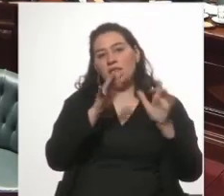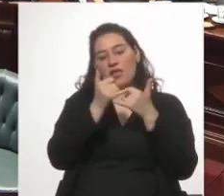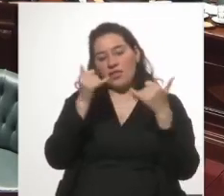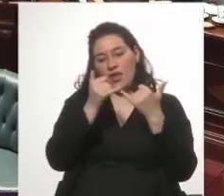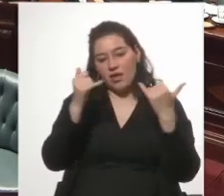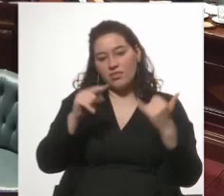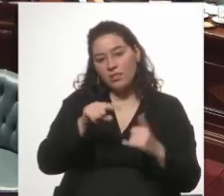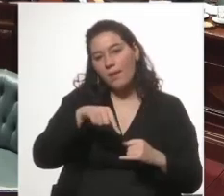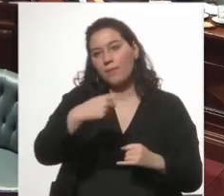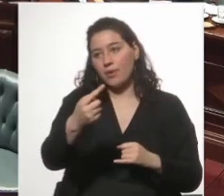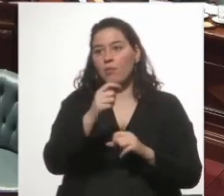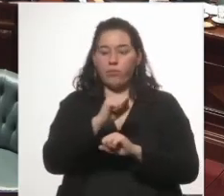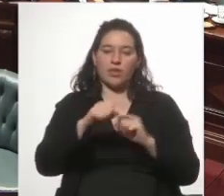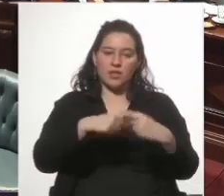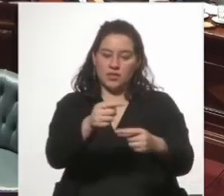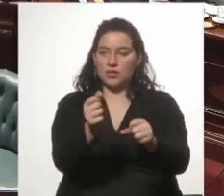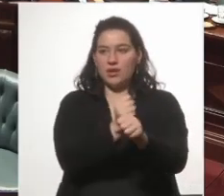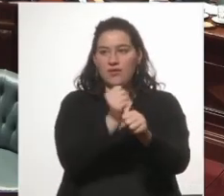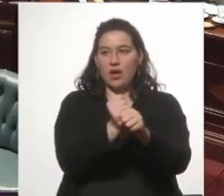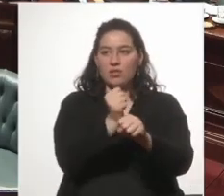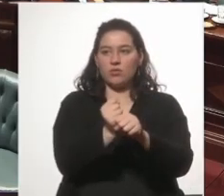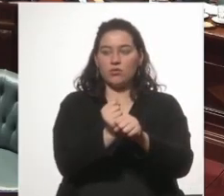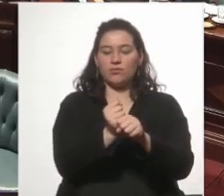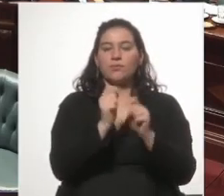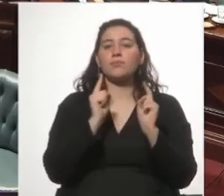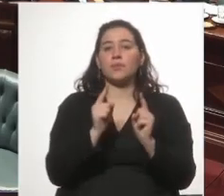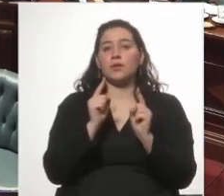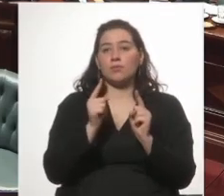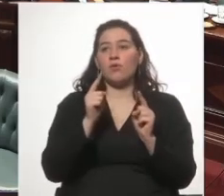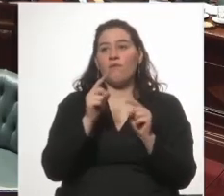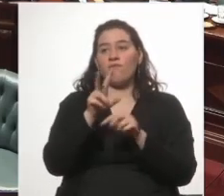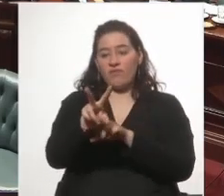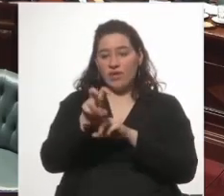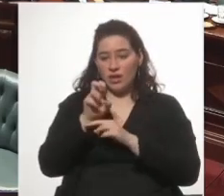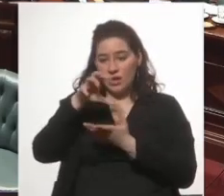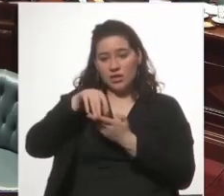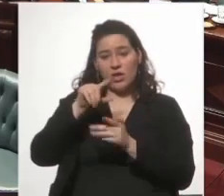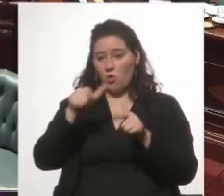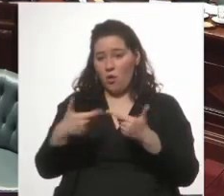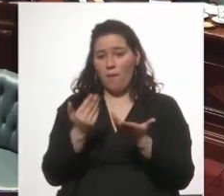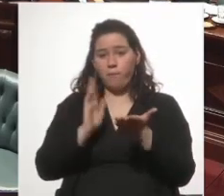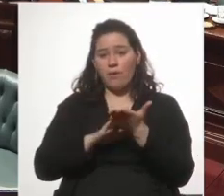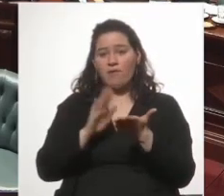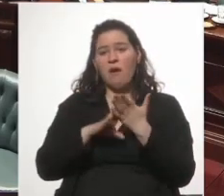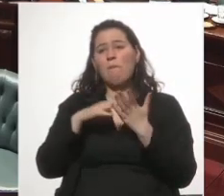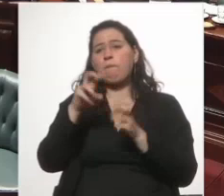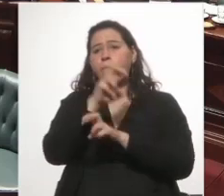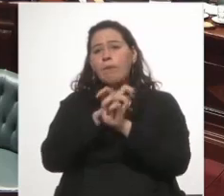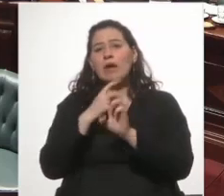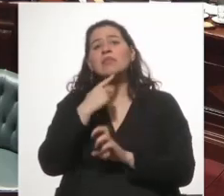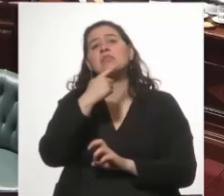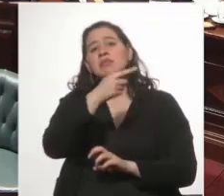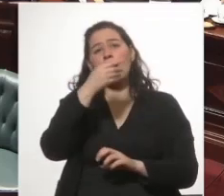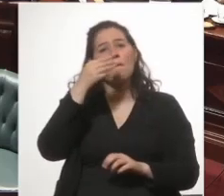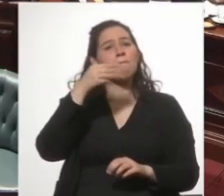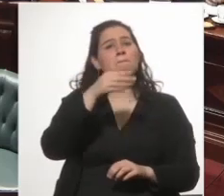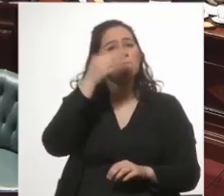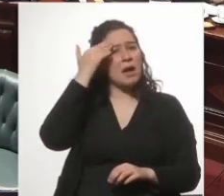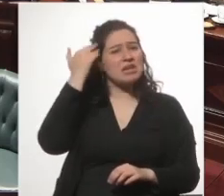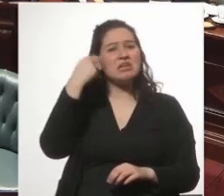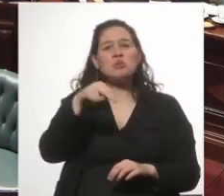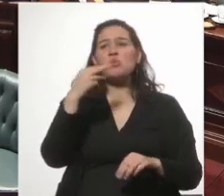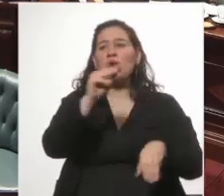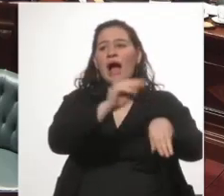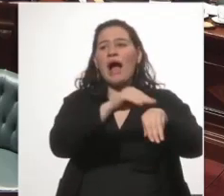cuando ordena que continúen las mismas. Siendo esos los hechos, la Fiscalía, sin prueba alguna, pretende negar que Manini Ríos haya comunicado a su